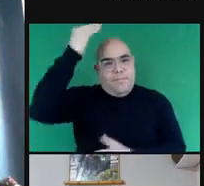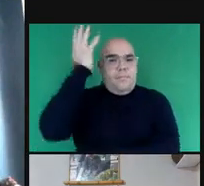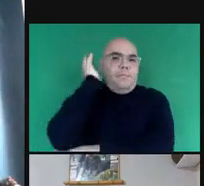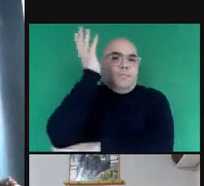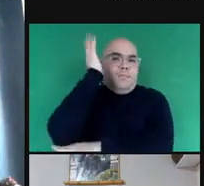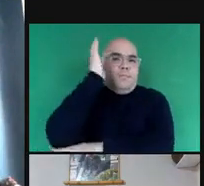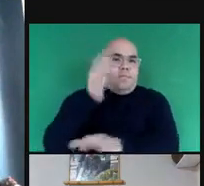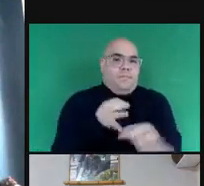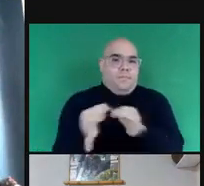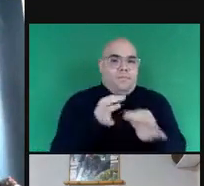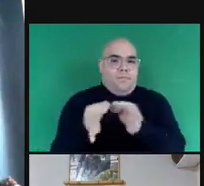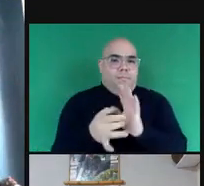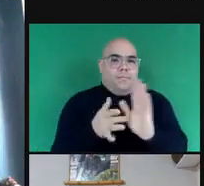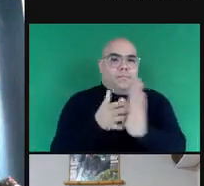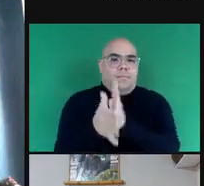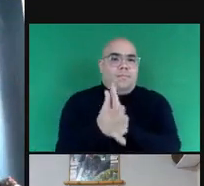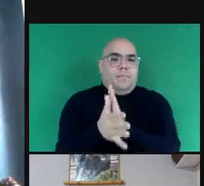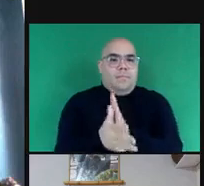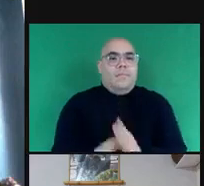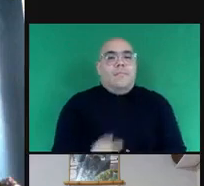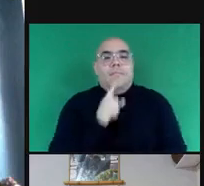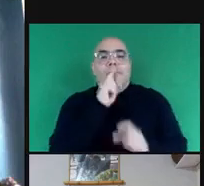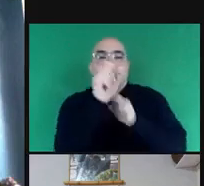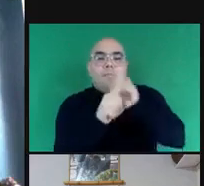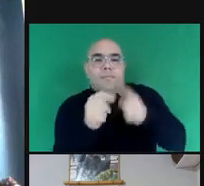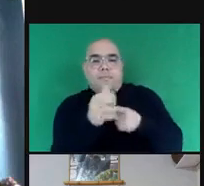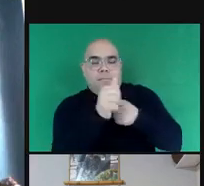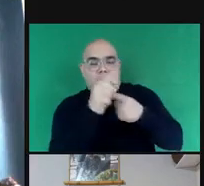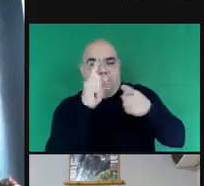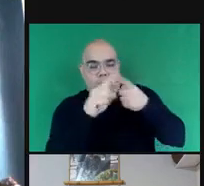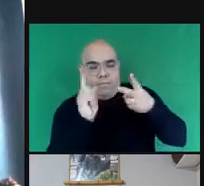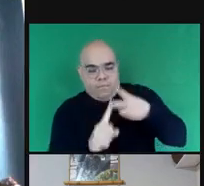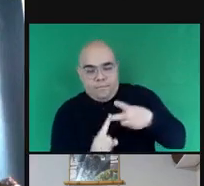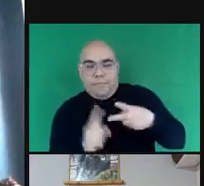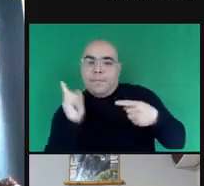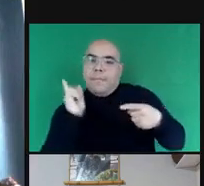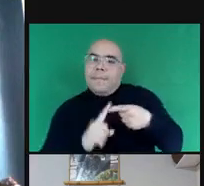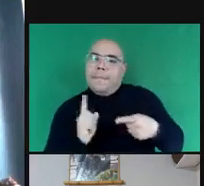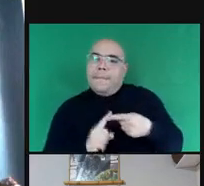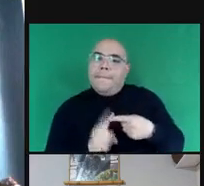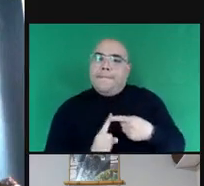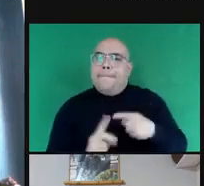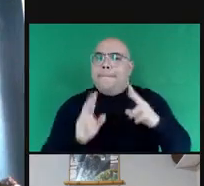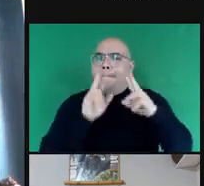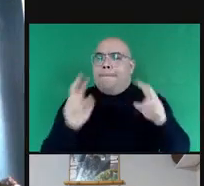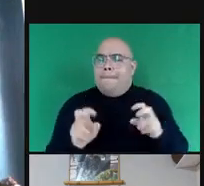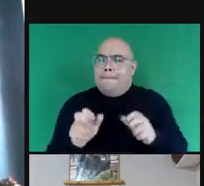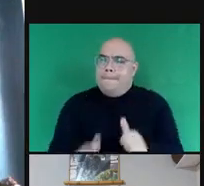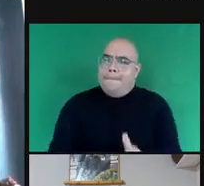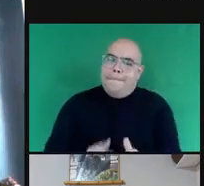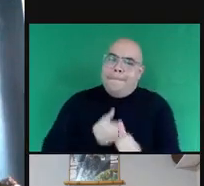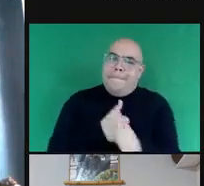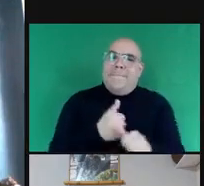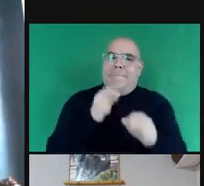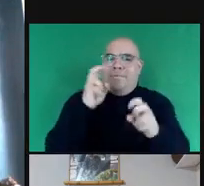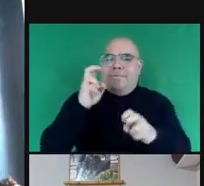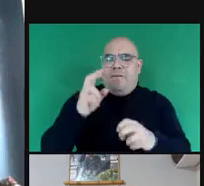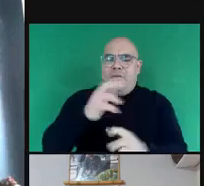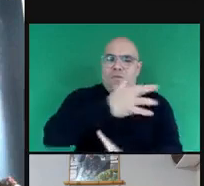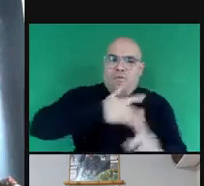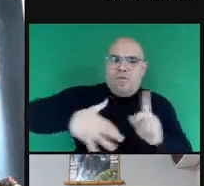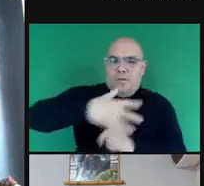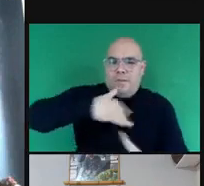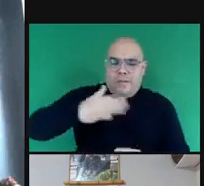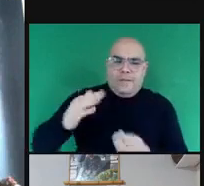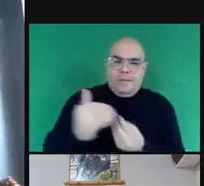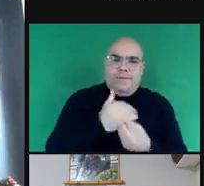pues realizar algunas preguntas orientadoras. Y la primera sería, ¿en qué medida intervenir un contexto patrimonial les